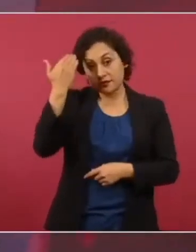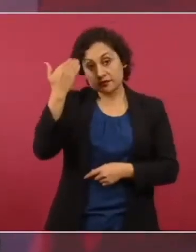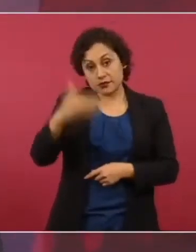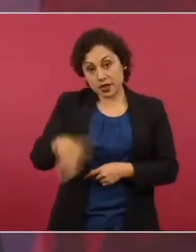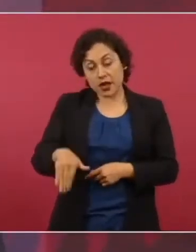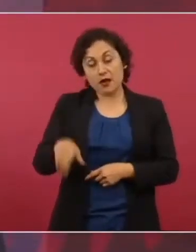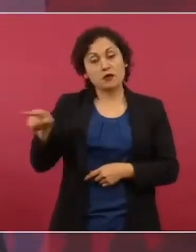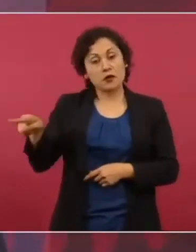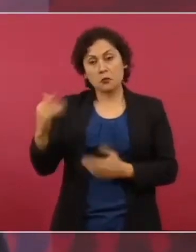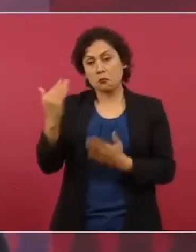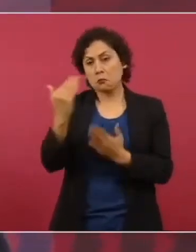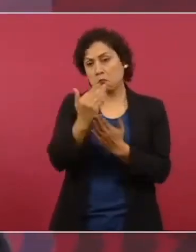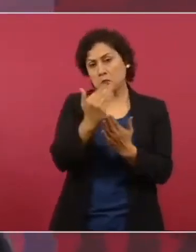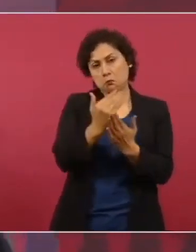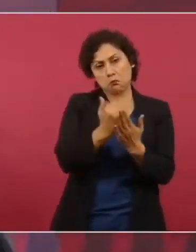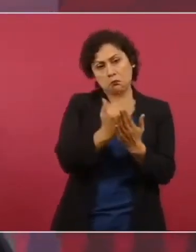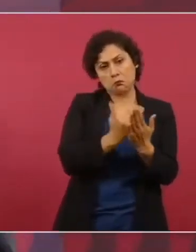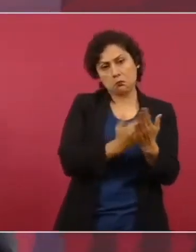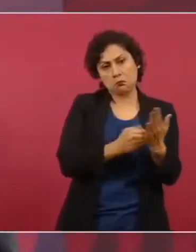todos los fundamentos